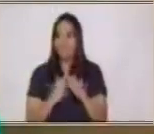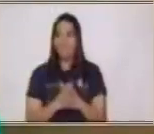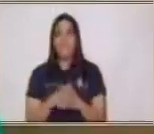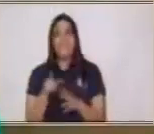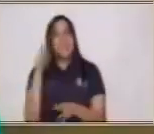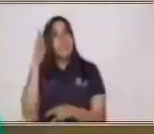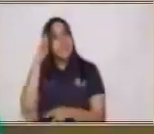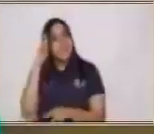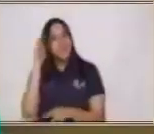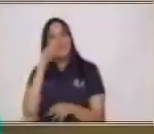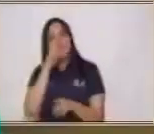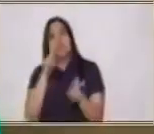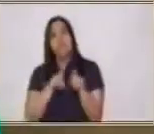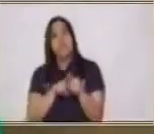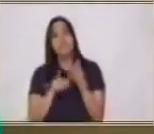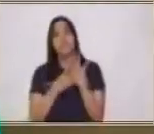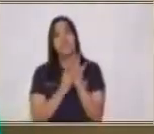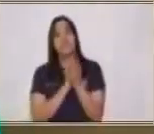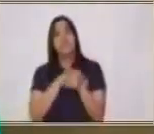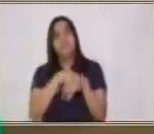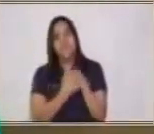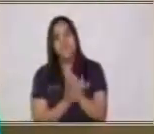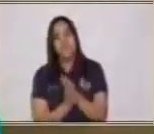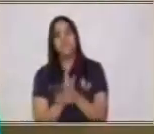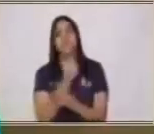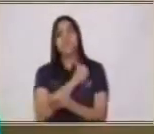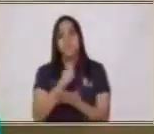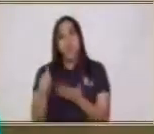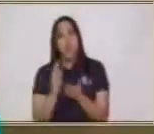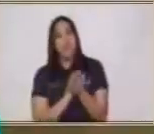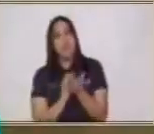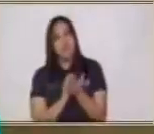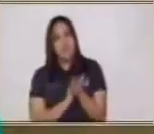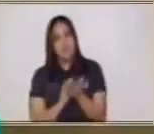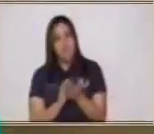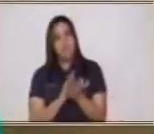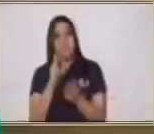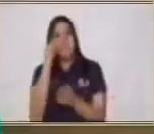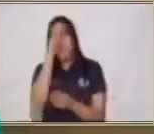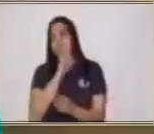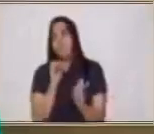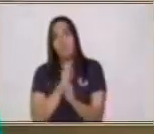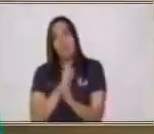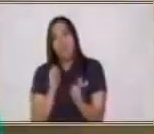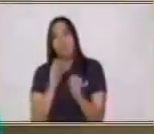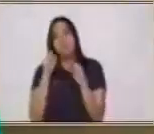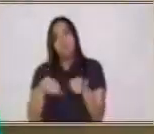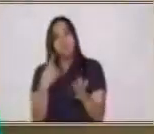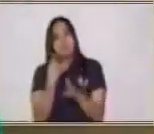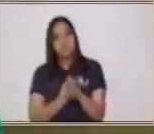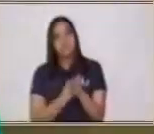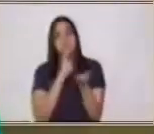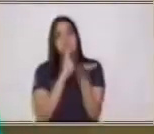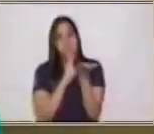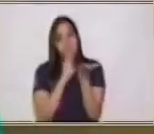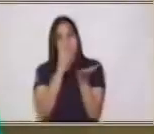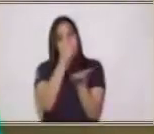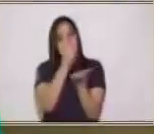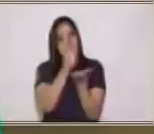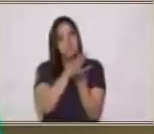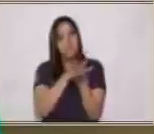Te recordamos siempre lavarte las manos con agua y jabón. Y si no tienes agua y jabón, de manera inmediata que